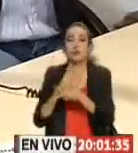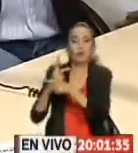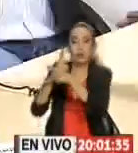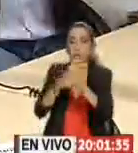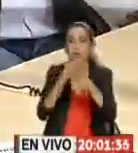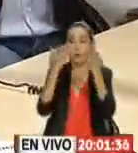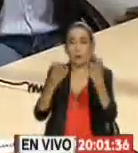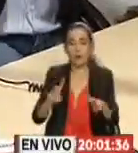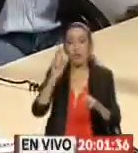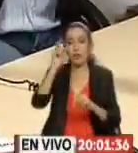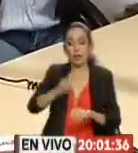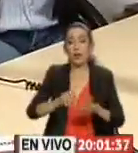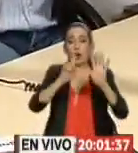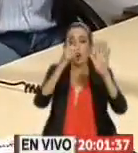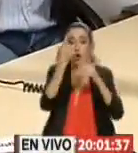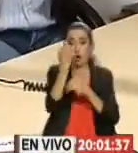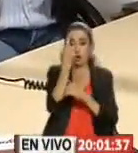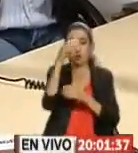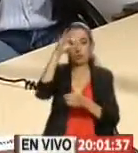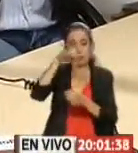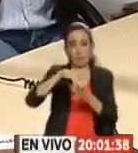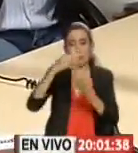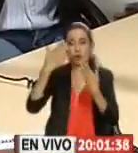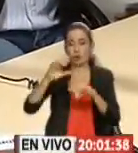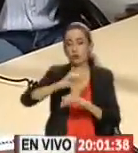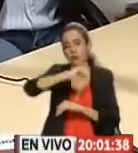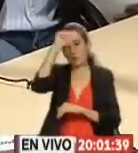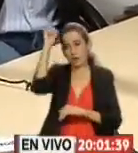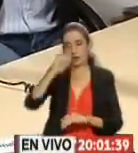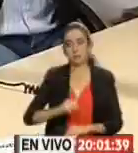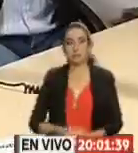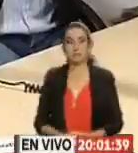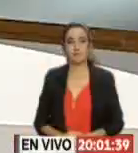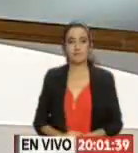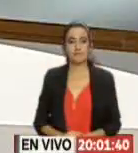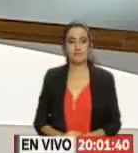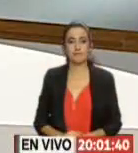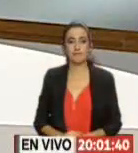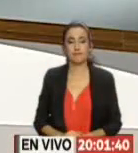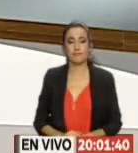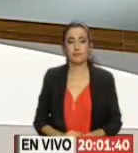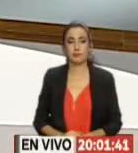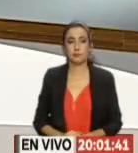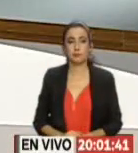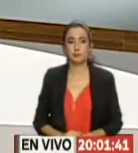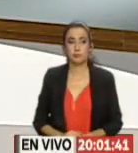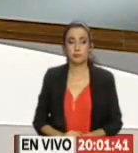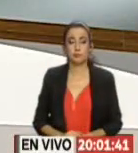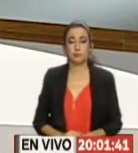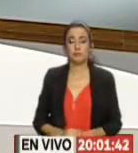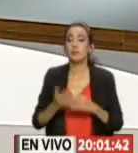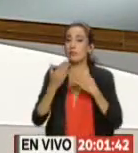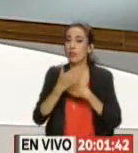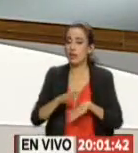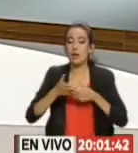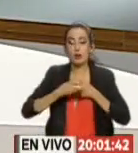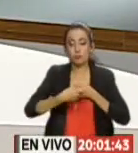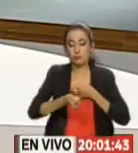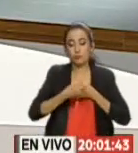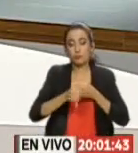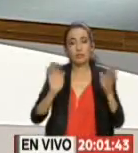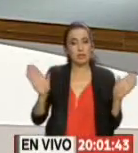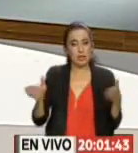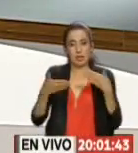debe contar con al menos 11 de los votos. Sofía Montoya, Telediario. El escrutinio finalizó en diferentes cantones